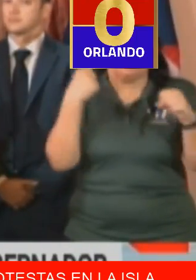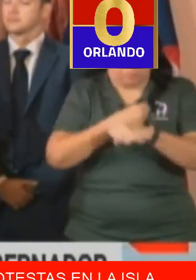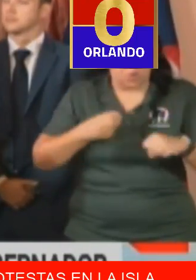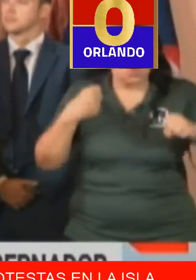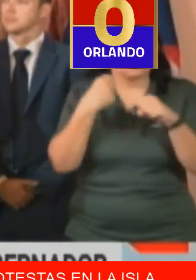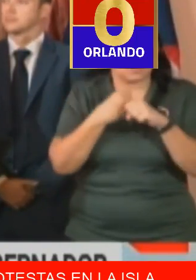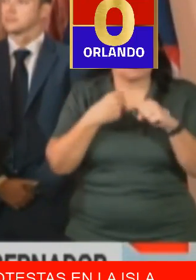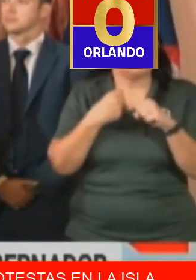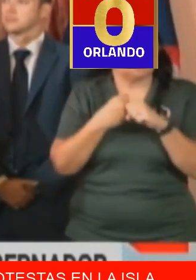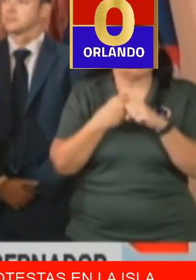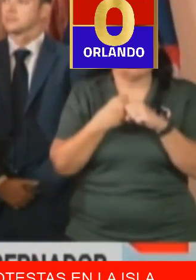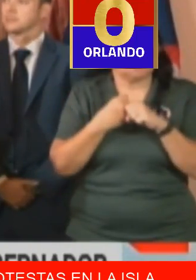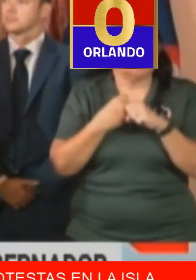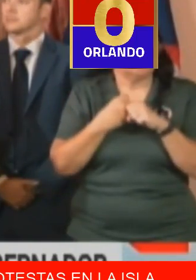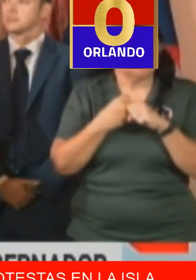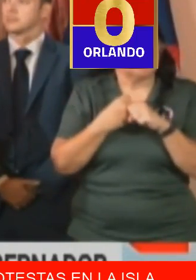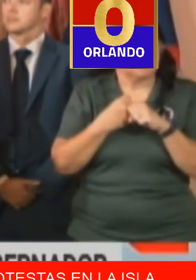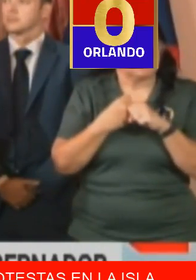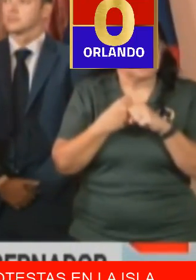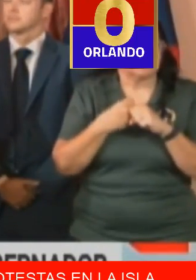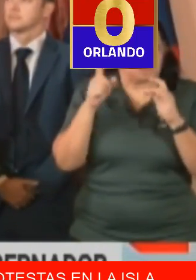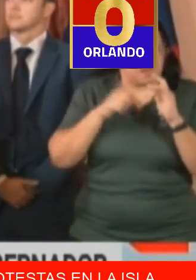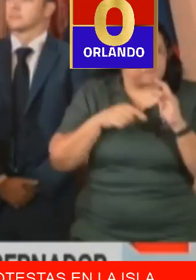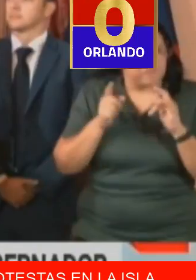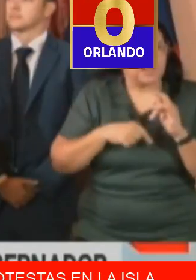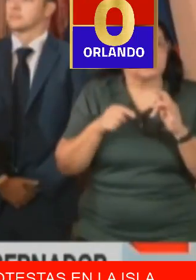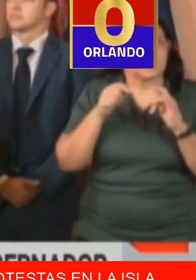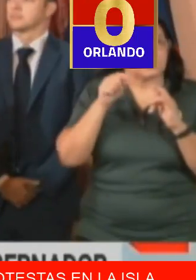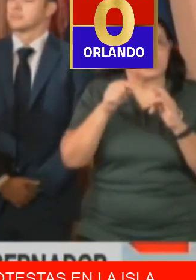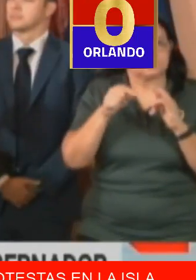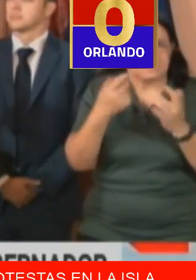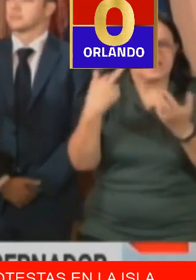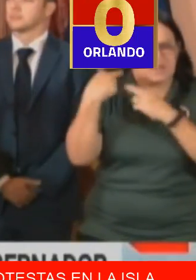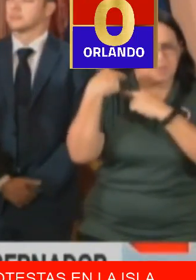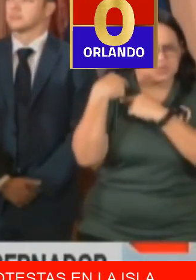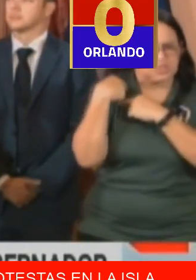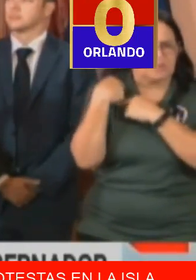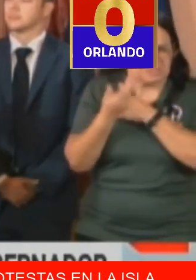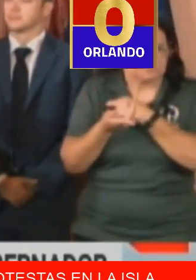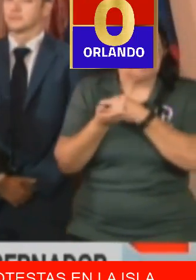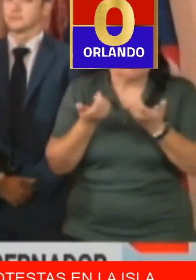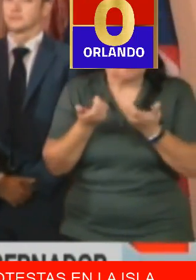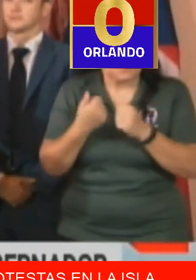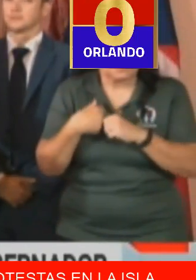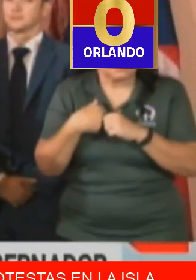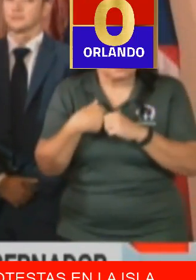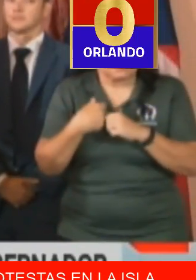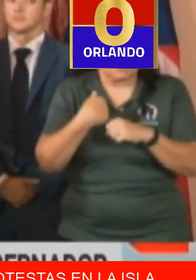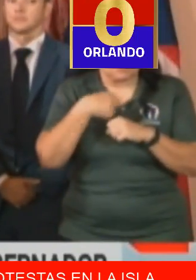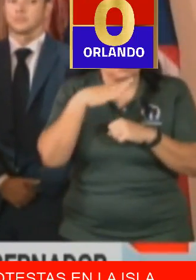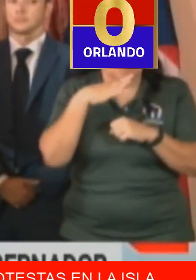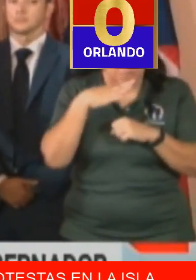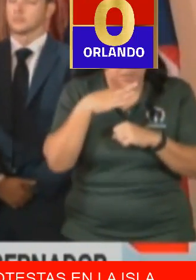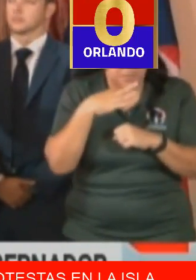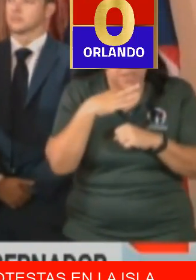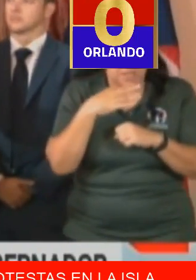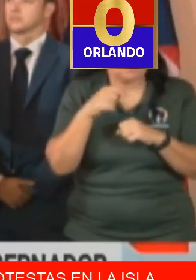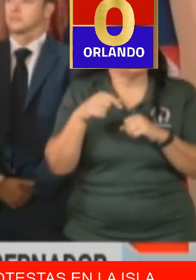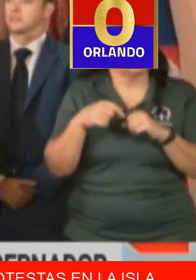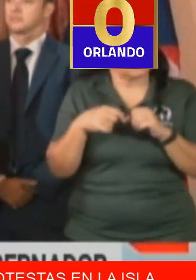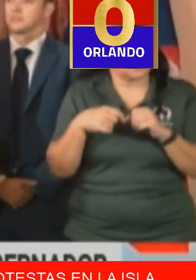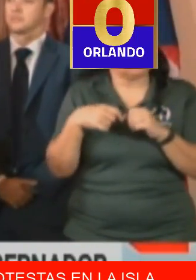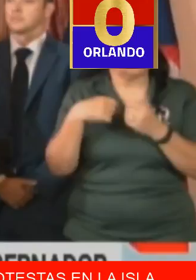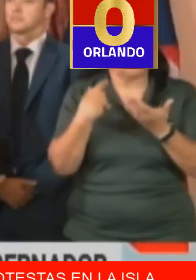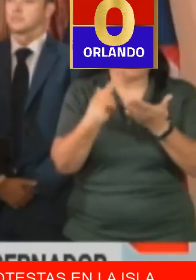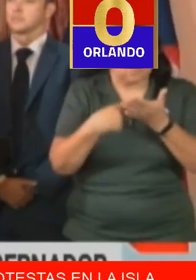la falta de visibilidad y la falta de rendición de cuentas, si bien es cierto que le hablé una que era la de registro de cabilderos y la